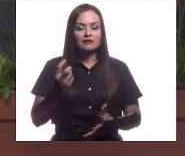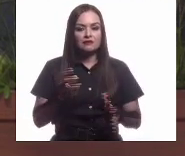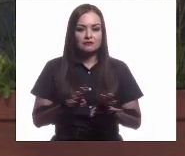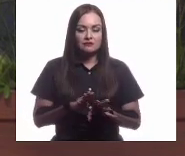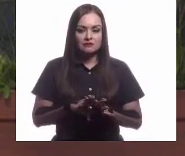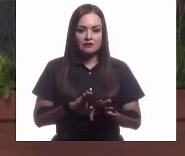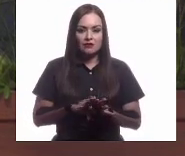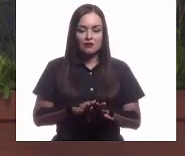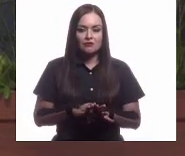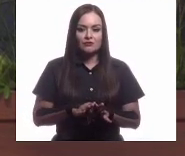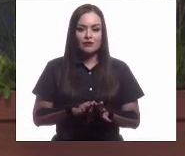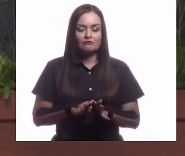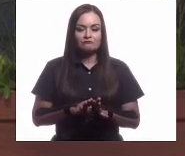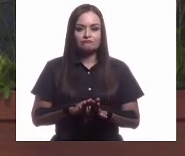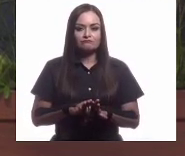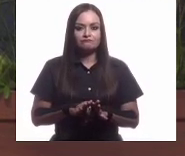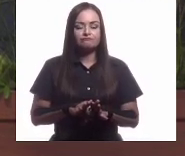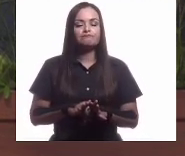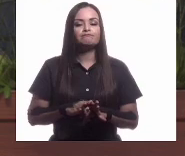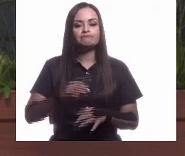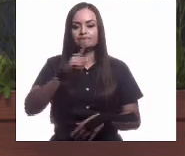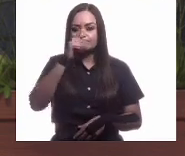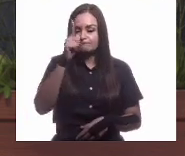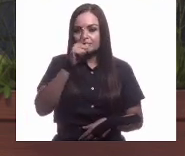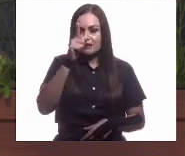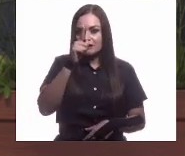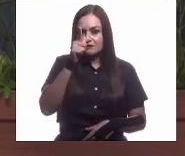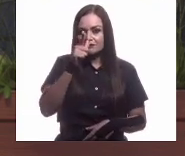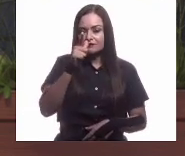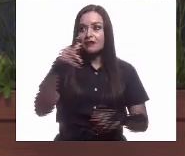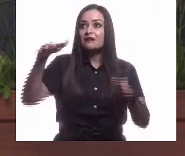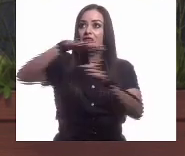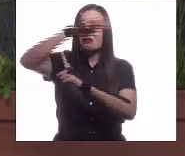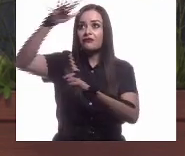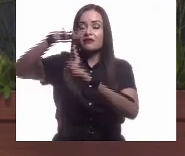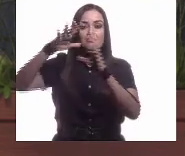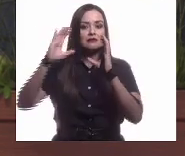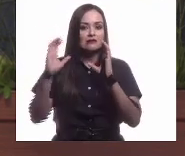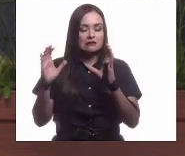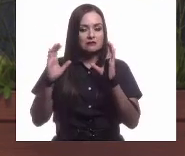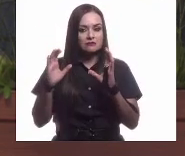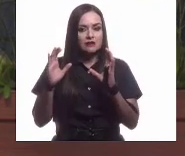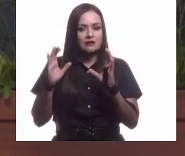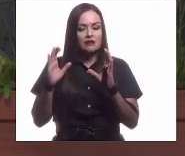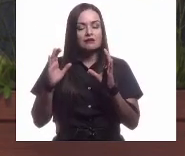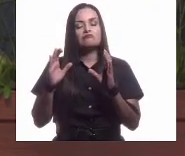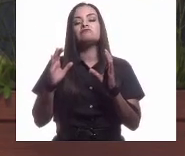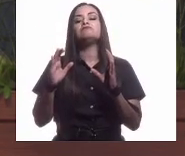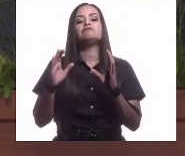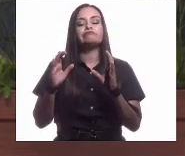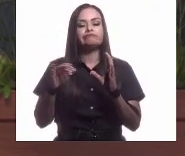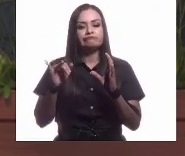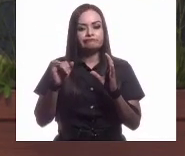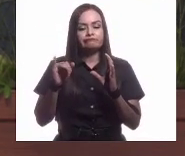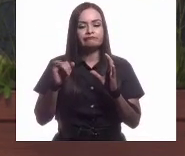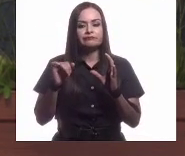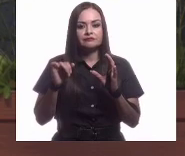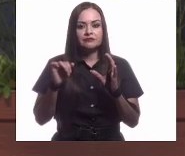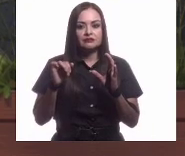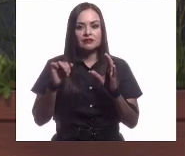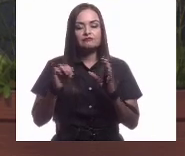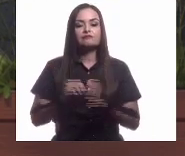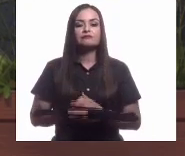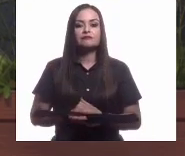para resolver el problema del suministro energético y la protección a nuestro medio ambiente sigue siendo interconectarnos al